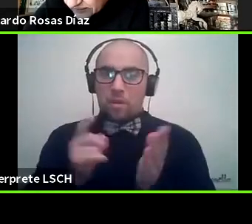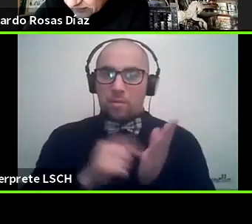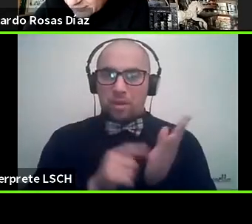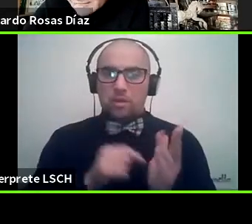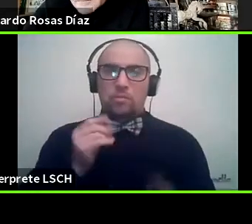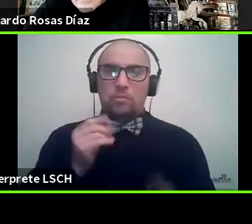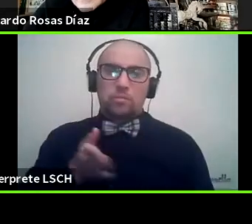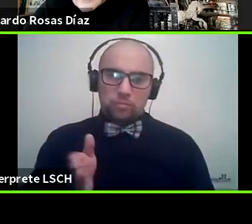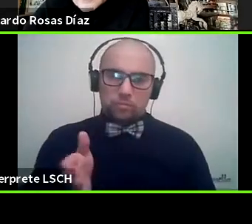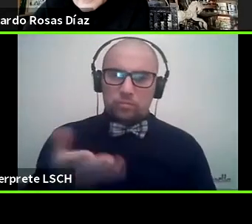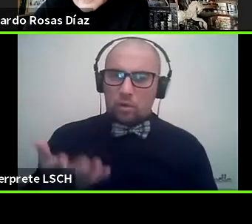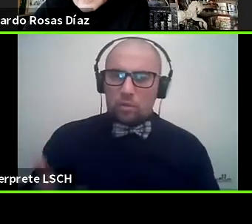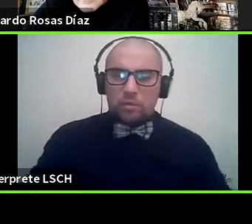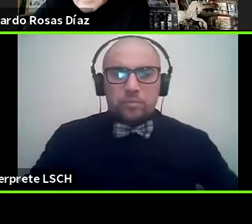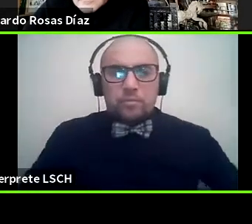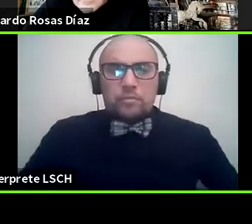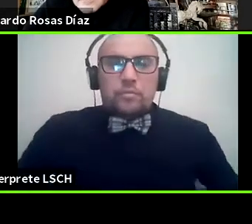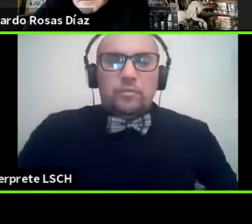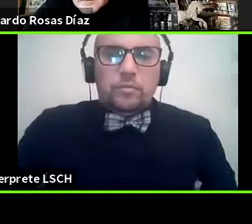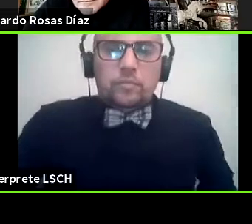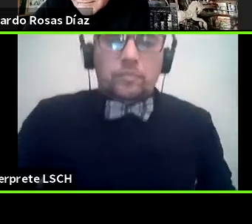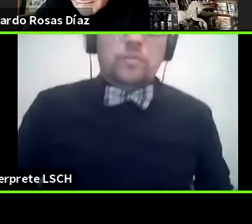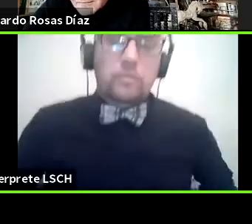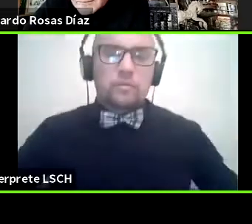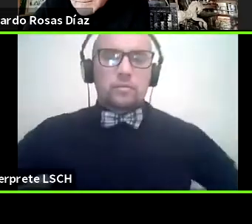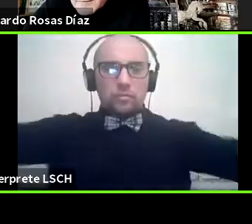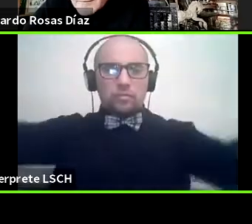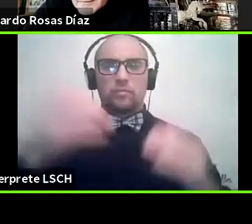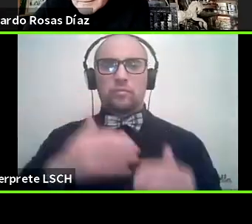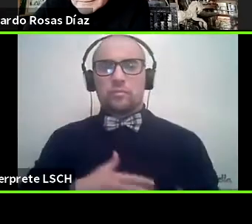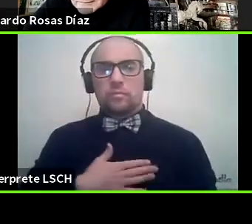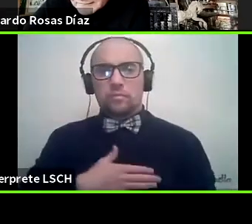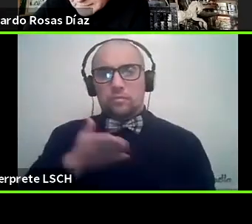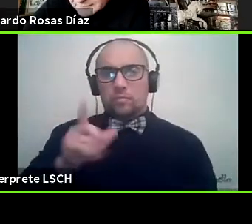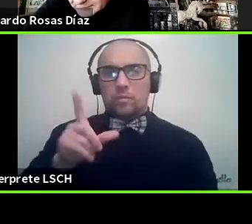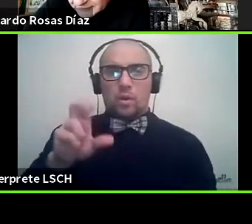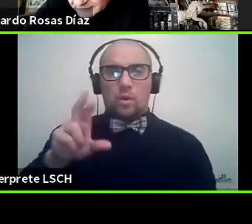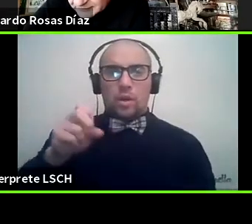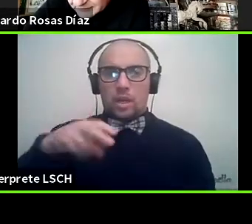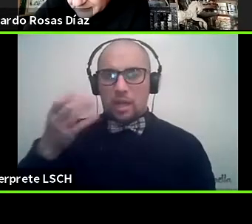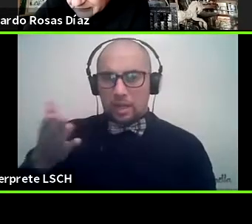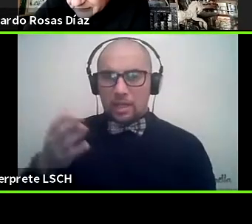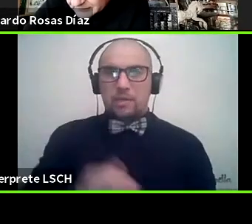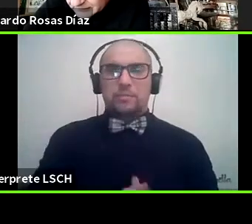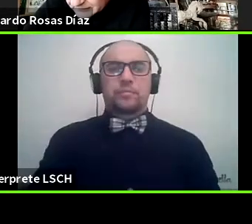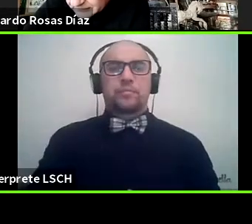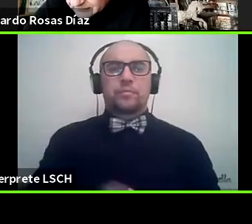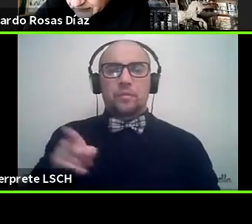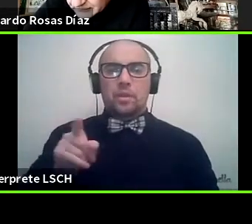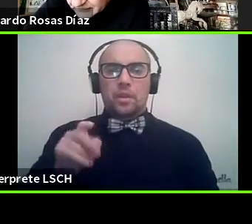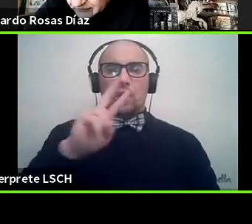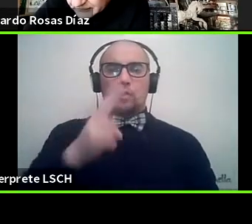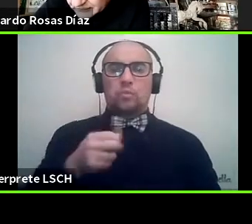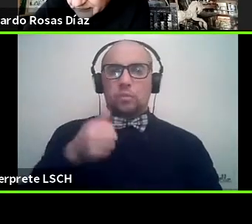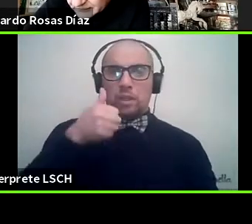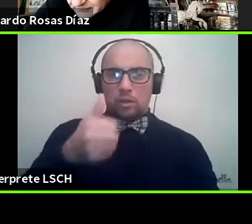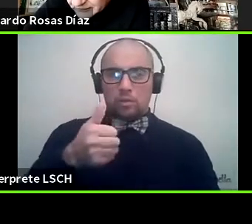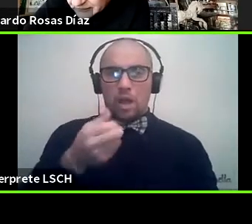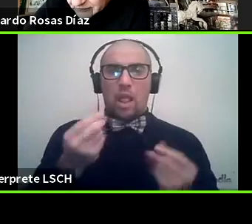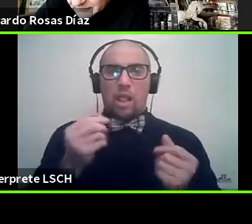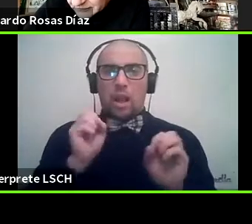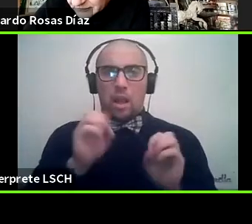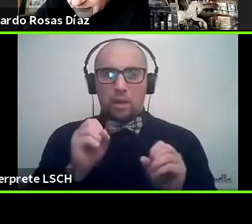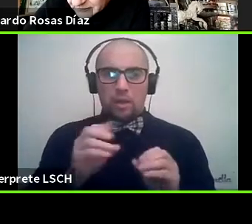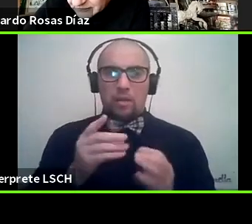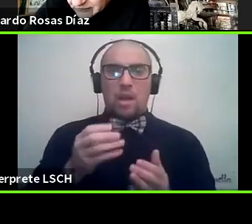seguir, queremos darle el paso a Lorena González Arancibia. Ella es subdirectora de calidad educativa de la